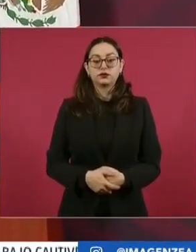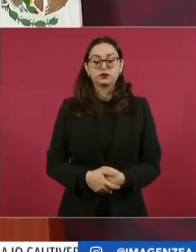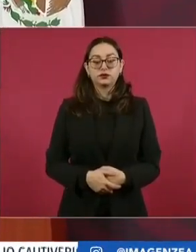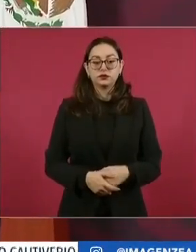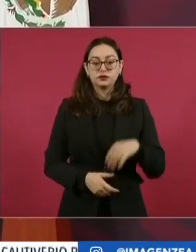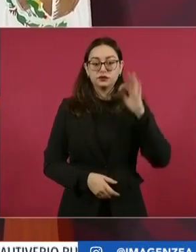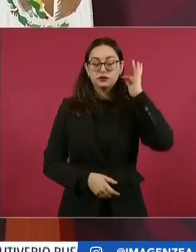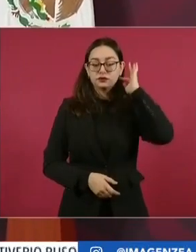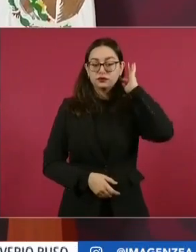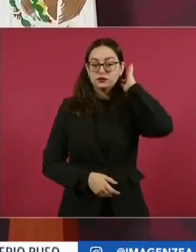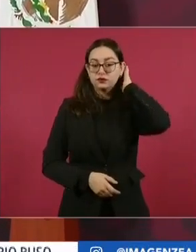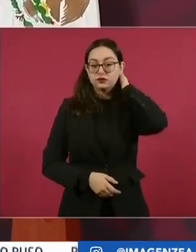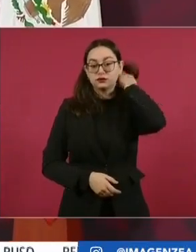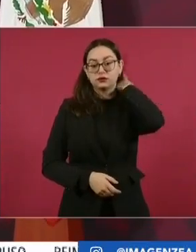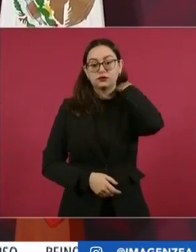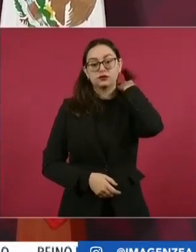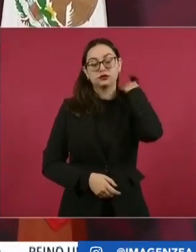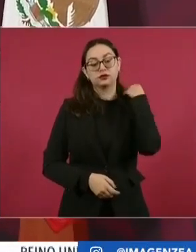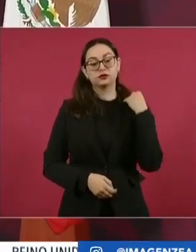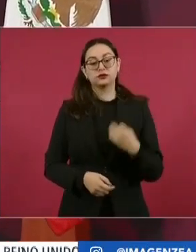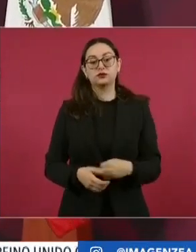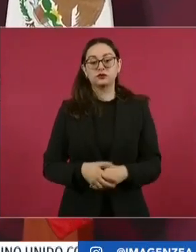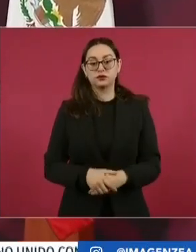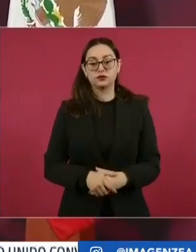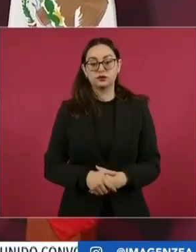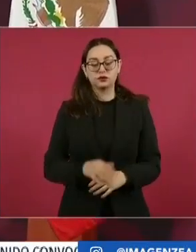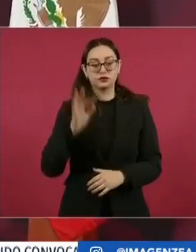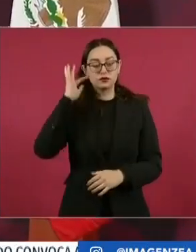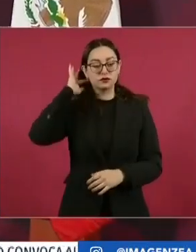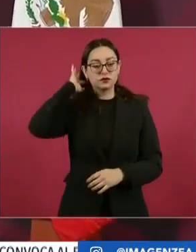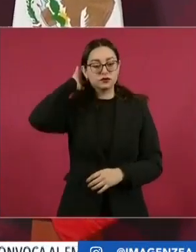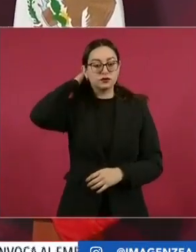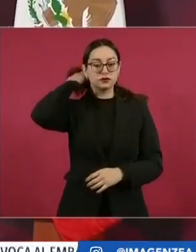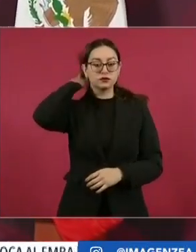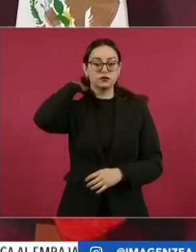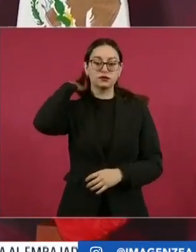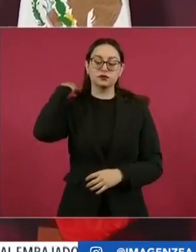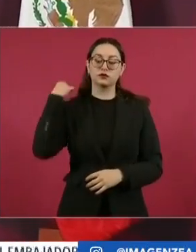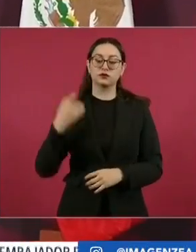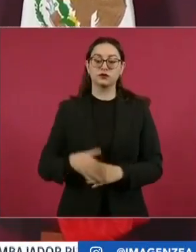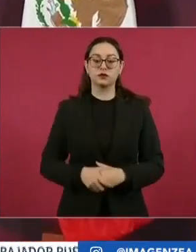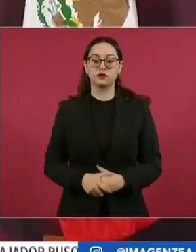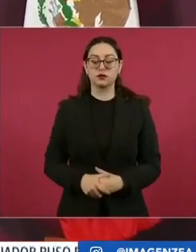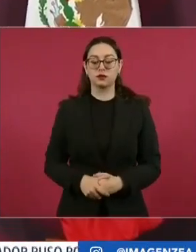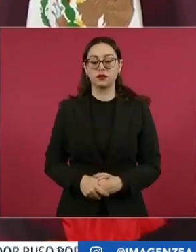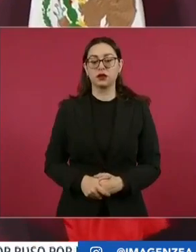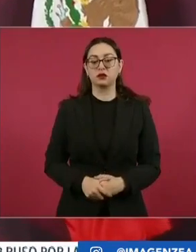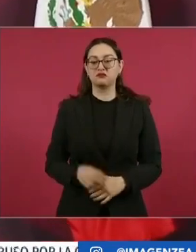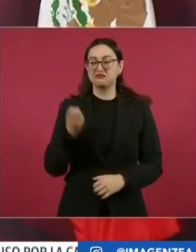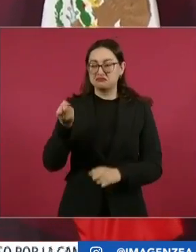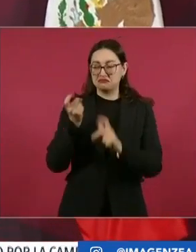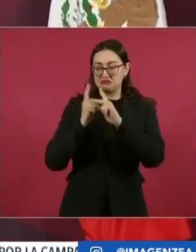porque pues todos esos parámetros se crearon en la época